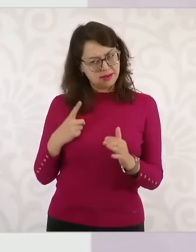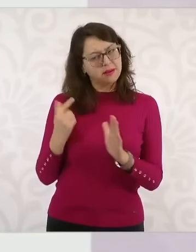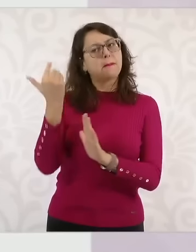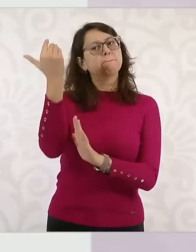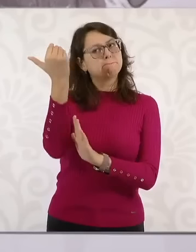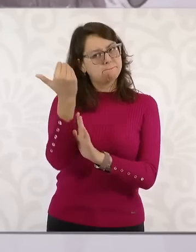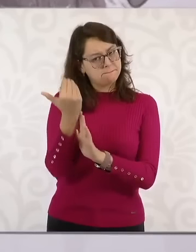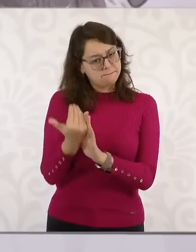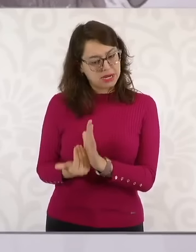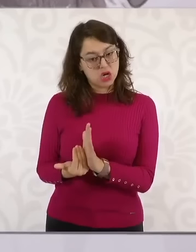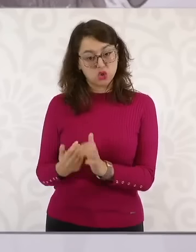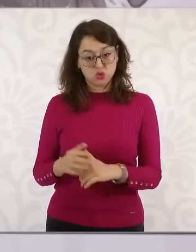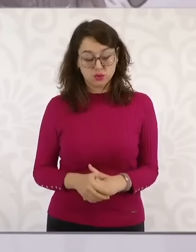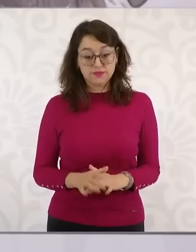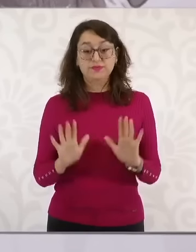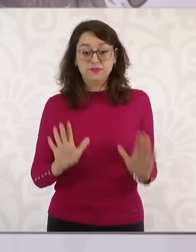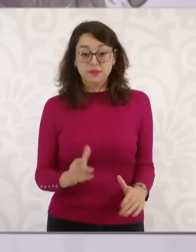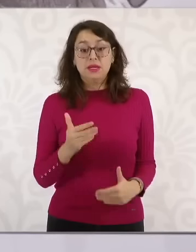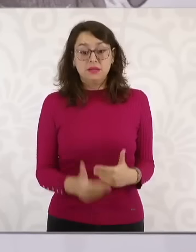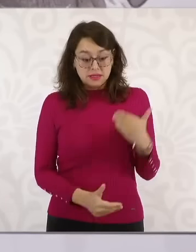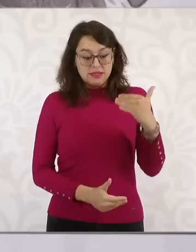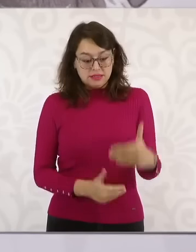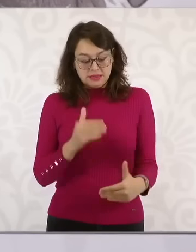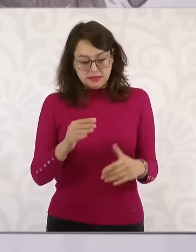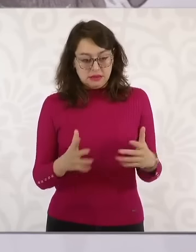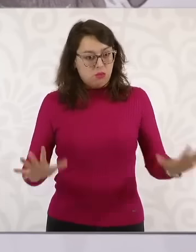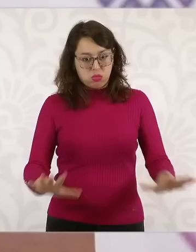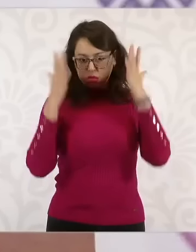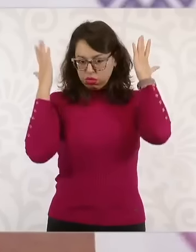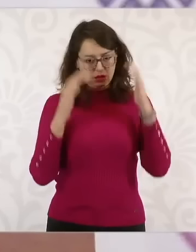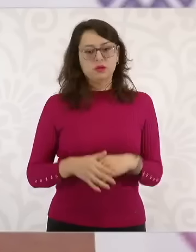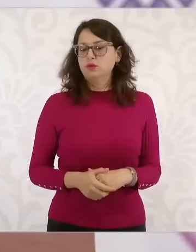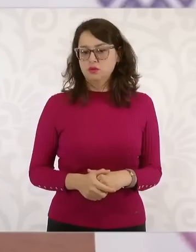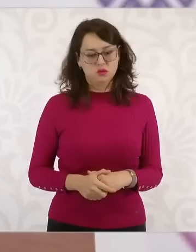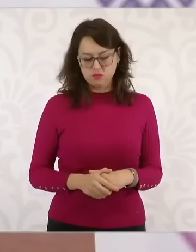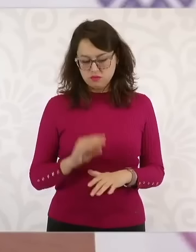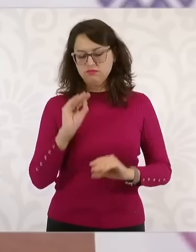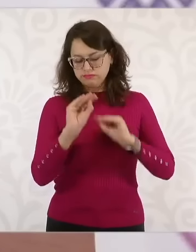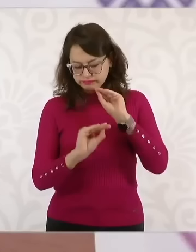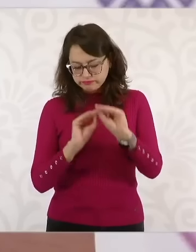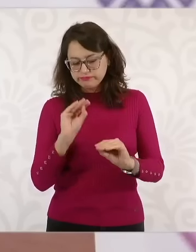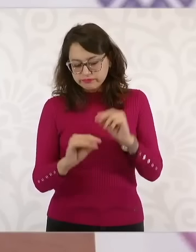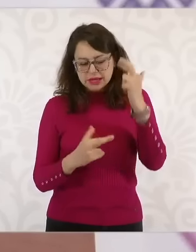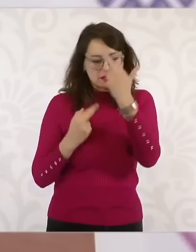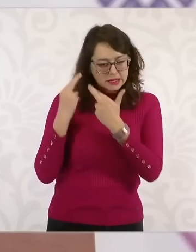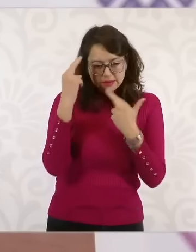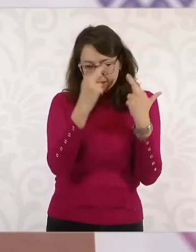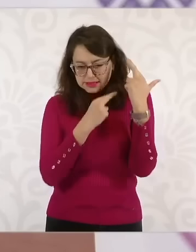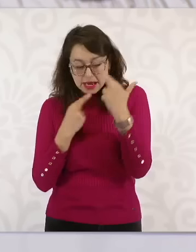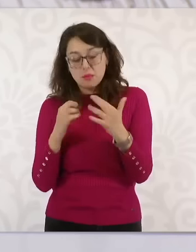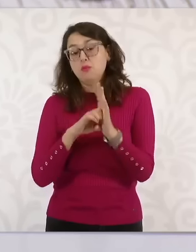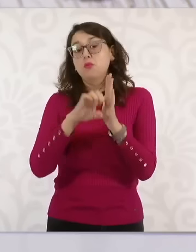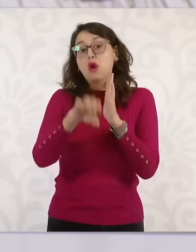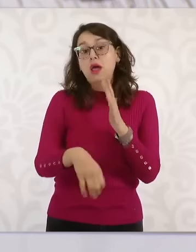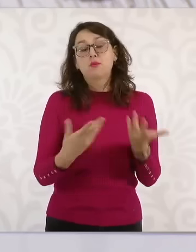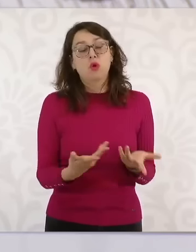¿Por qué está llevando su tiempo? Bueno, por ejemplo, este tema de los mexicanos en el exterior, pues tenemos que revisarlo bien,